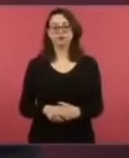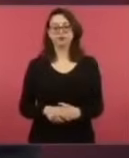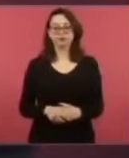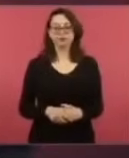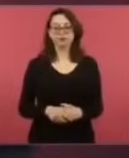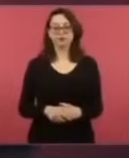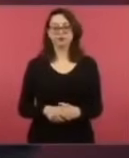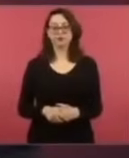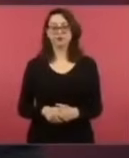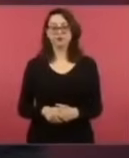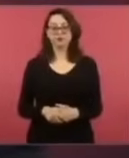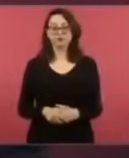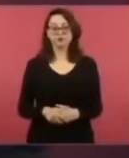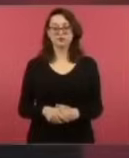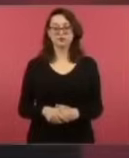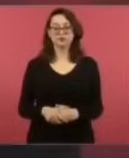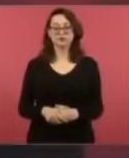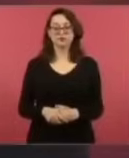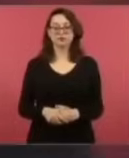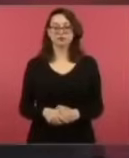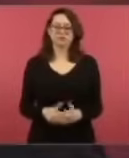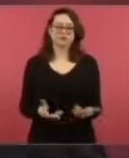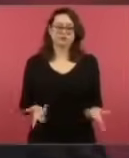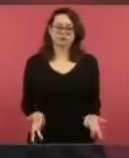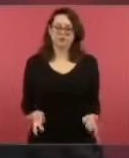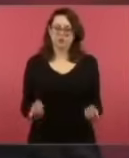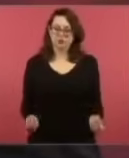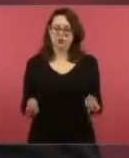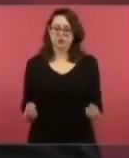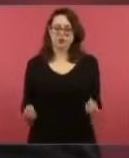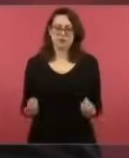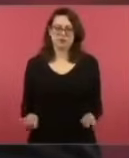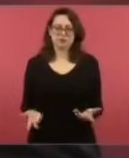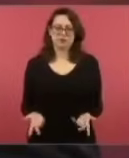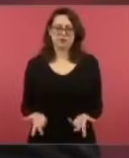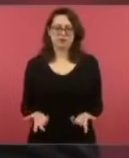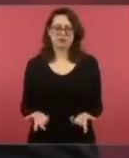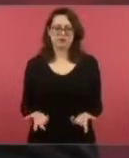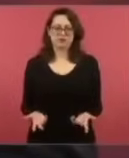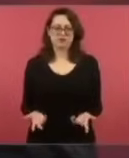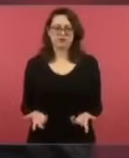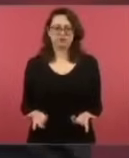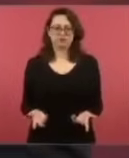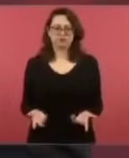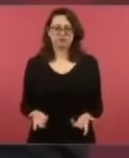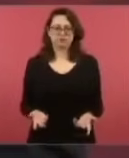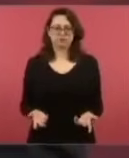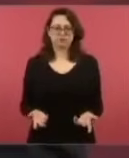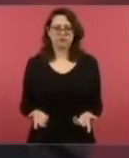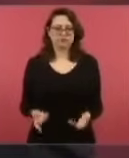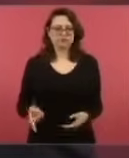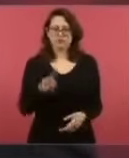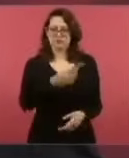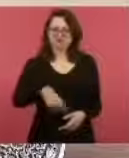Ya es el colmo del cretinismo.